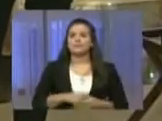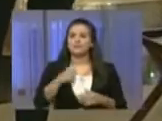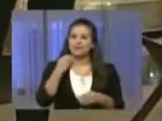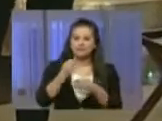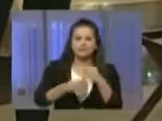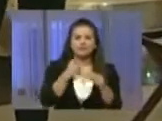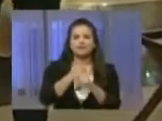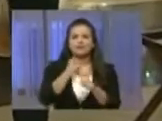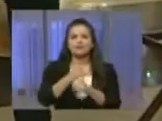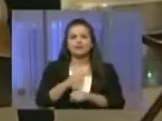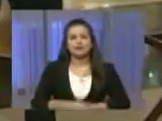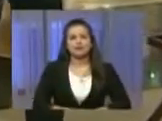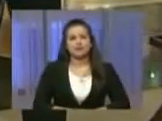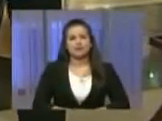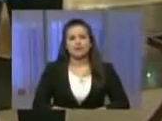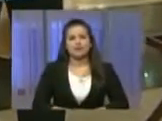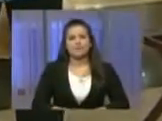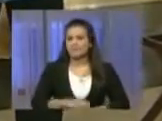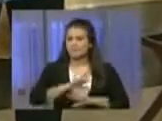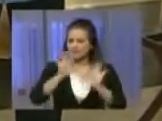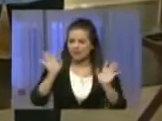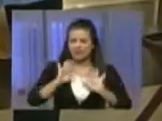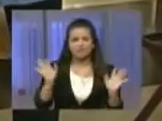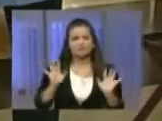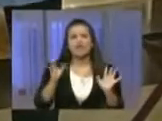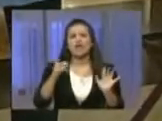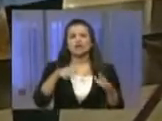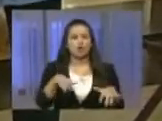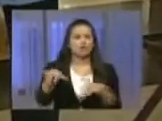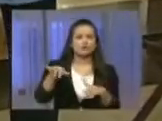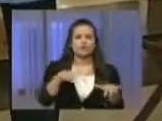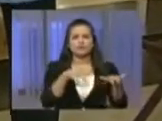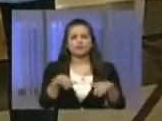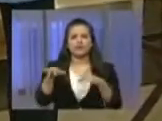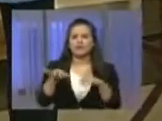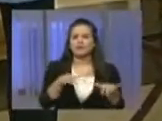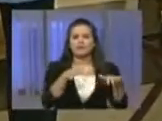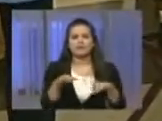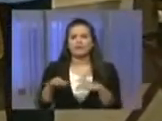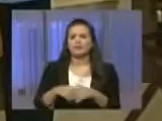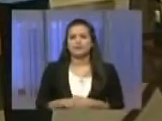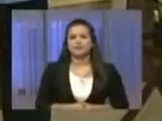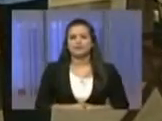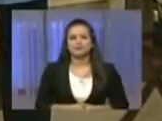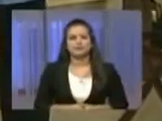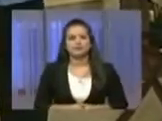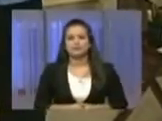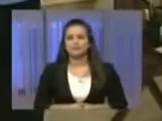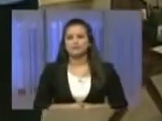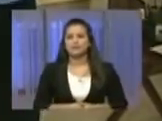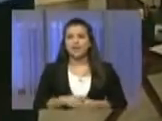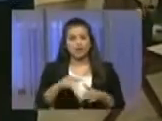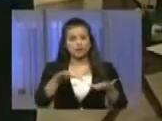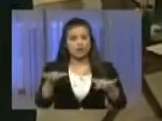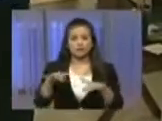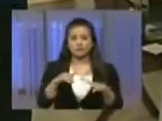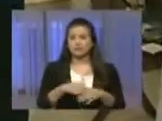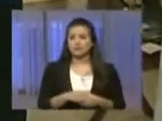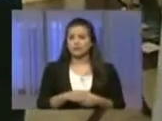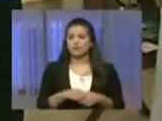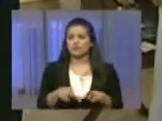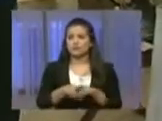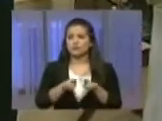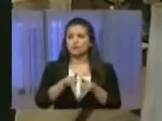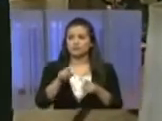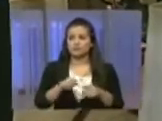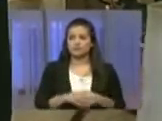vale Ya basta que la banda de los zombis sabotee tanto eh No subestimemos a la banda de los zombis